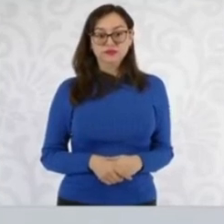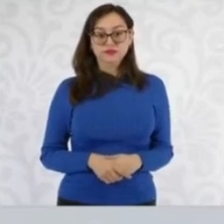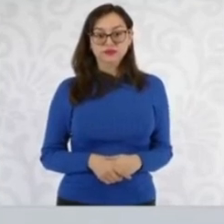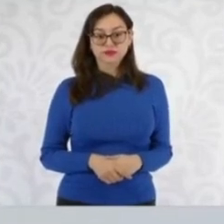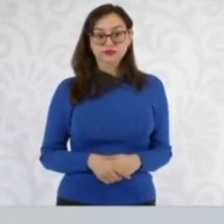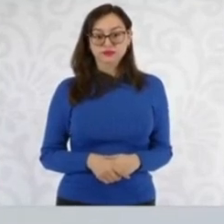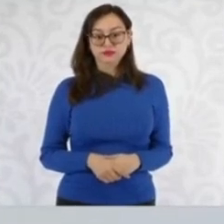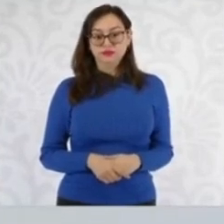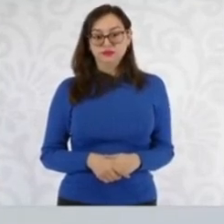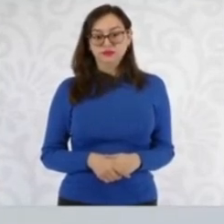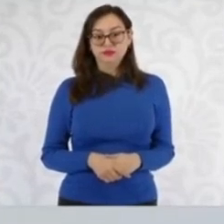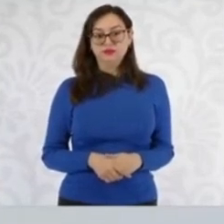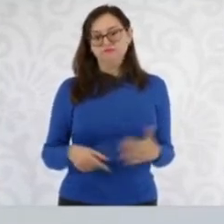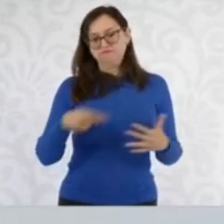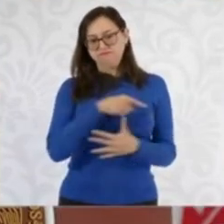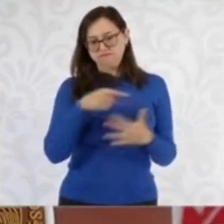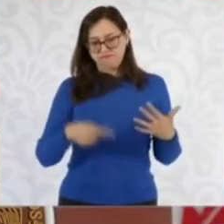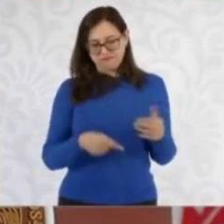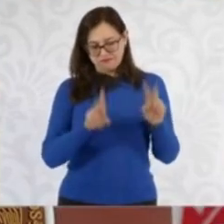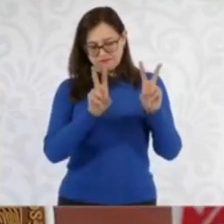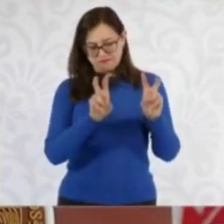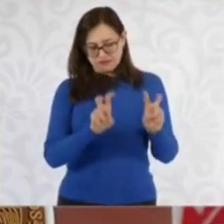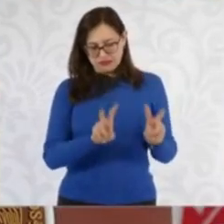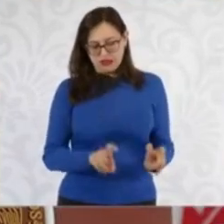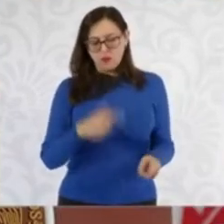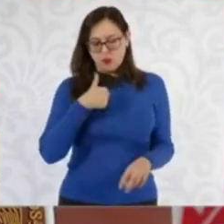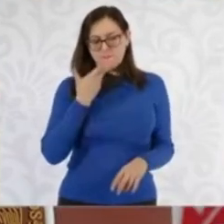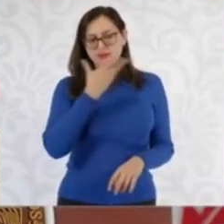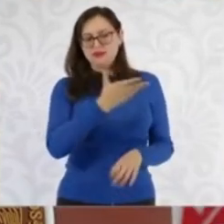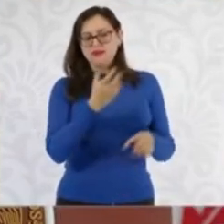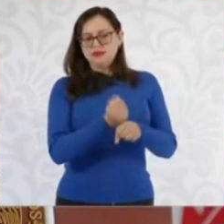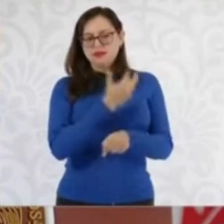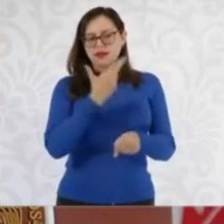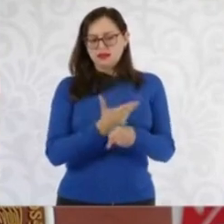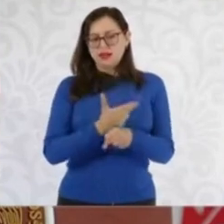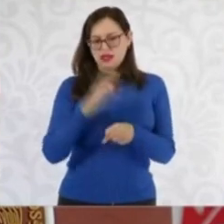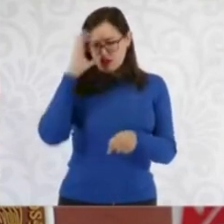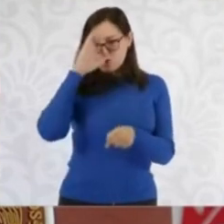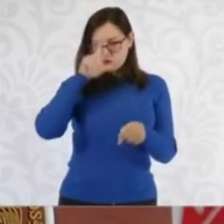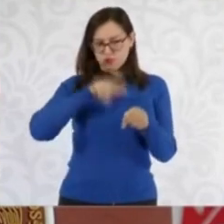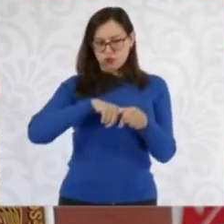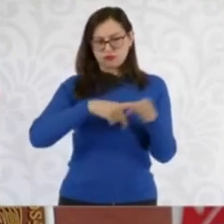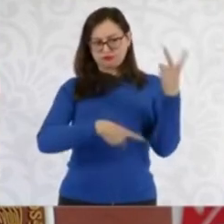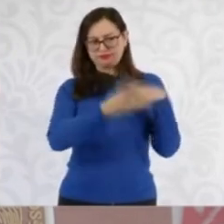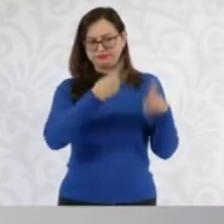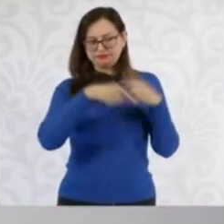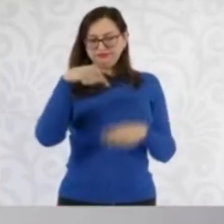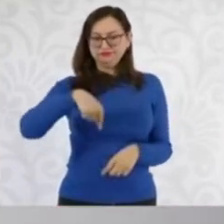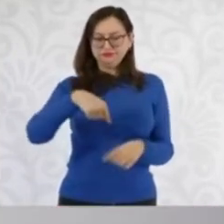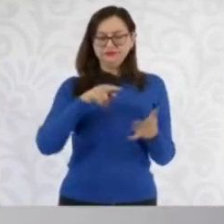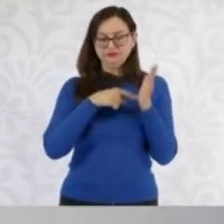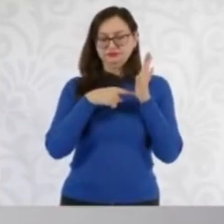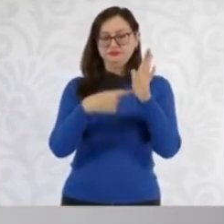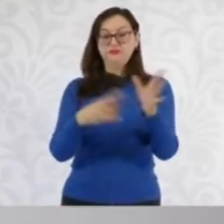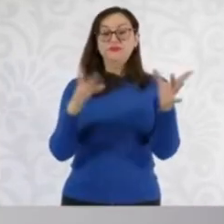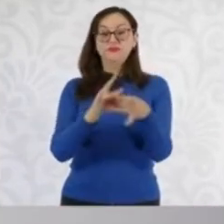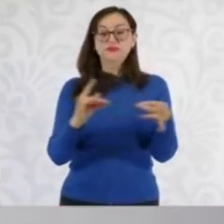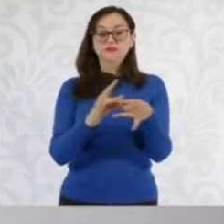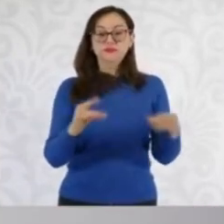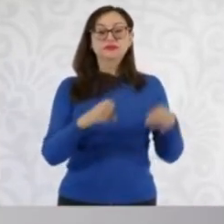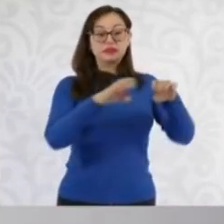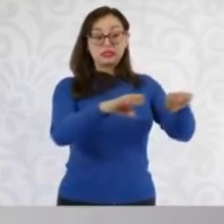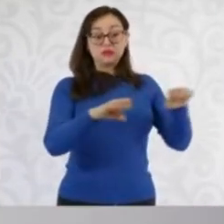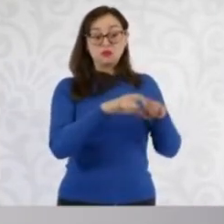Son varios temas. Quizás sería bueno que viniera la Secretaría de Cultura. Hay un equipo de casi puras mujeres que